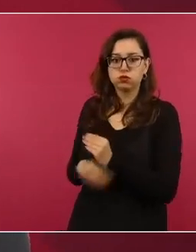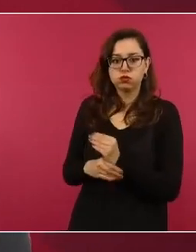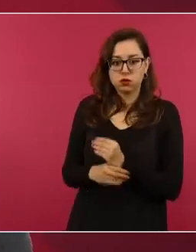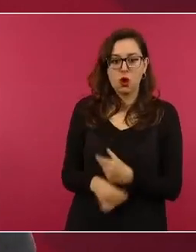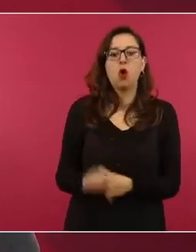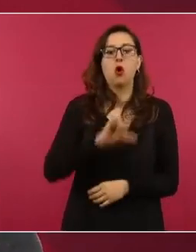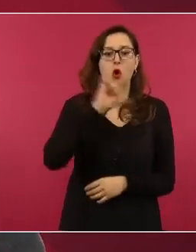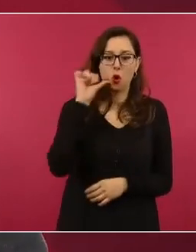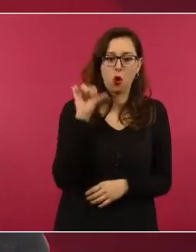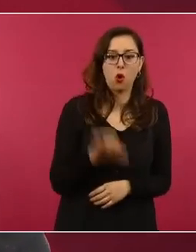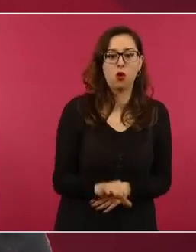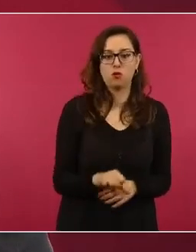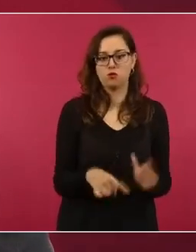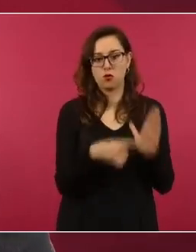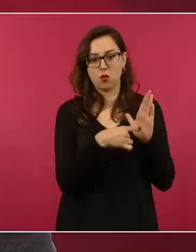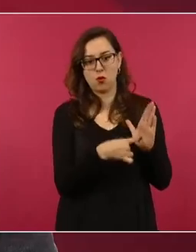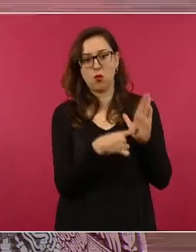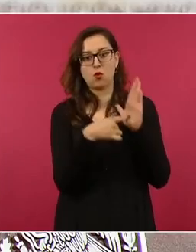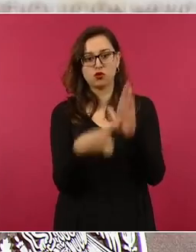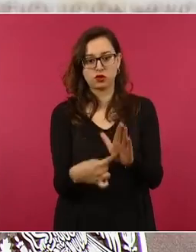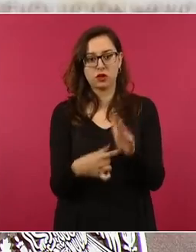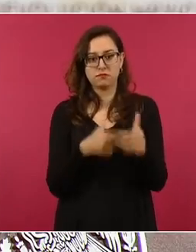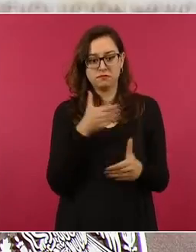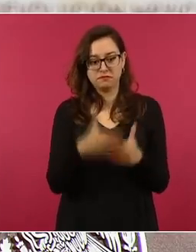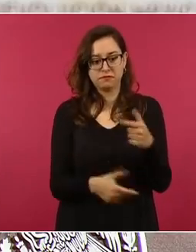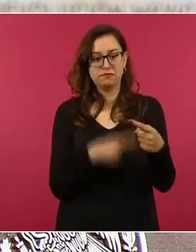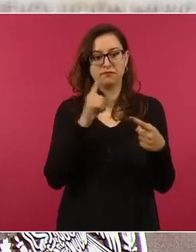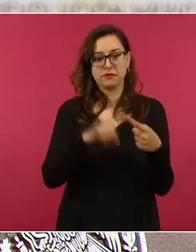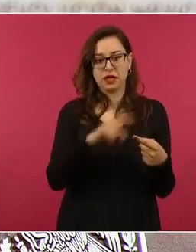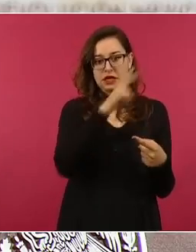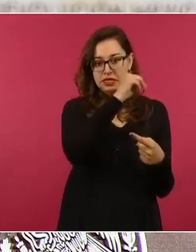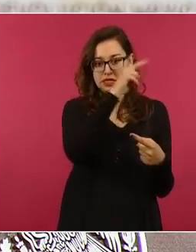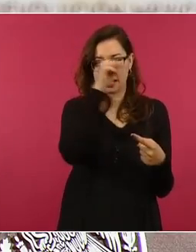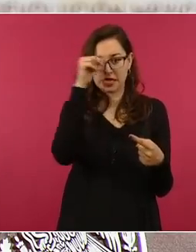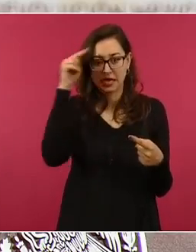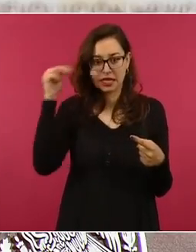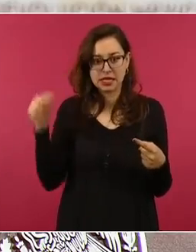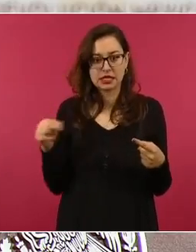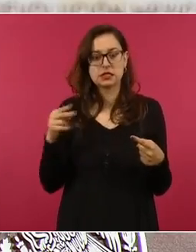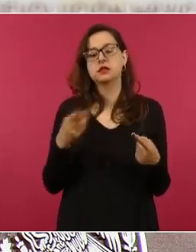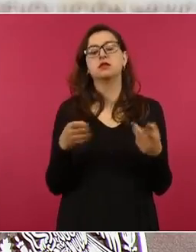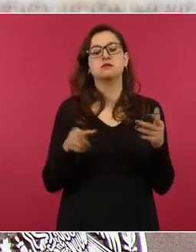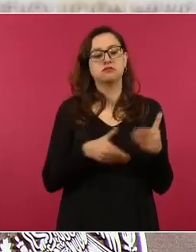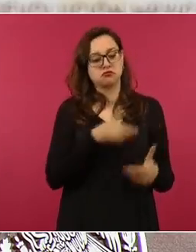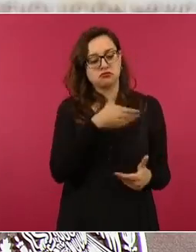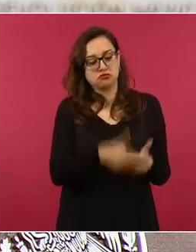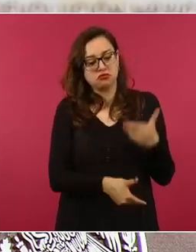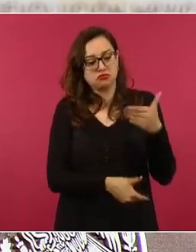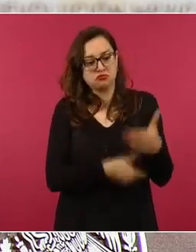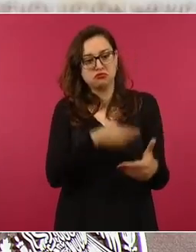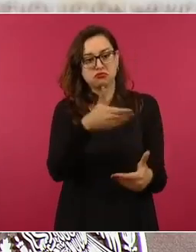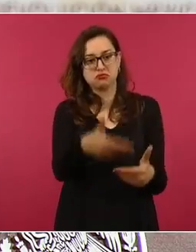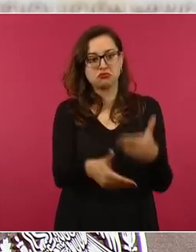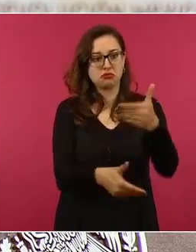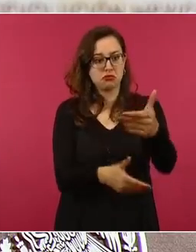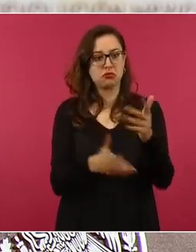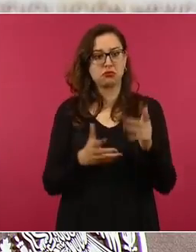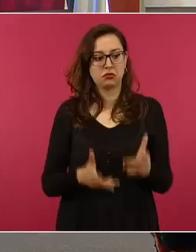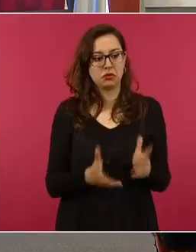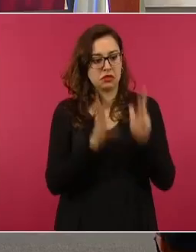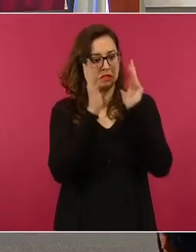prensa presentaremos los avances en Nayarit, como lo hemos dicho en otras ocasiones, ya con